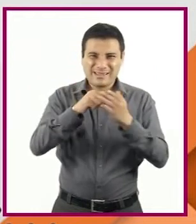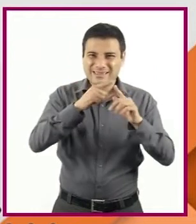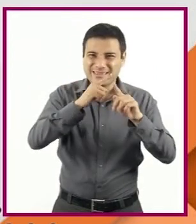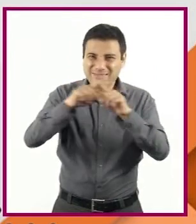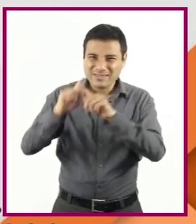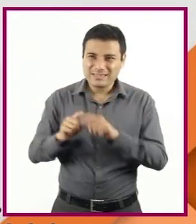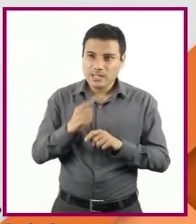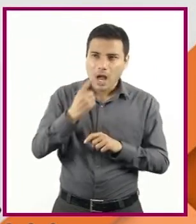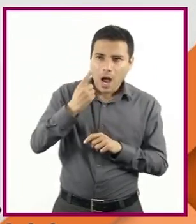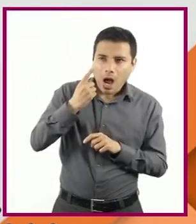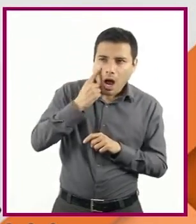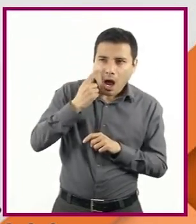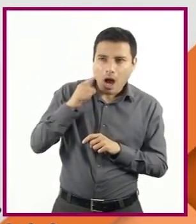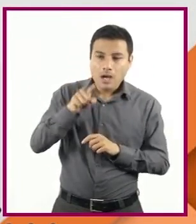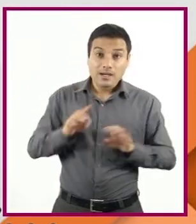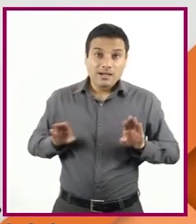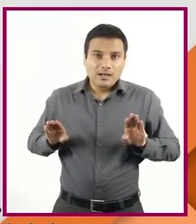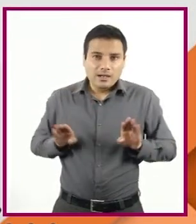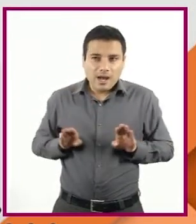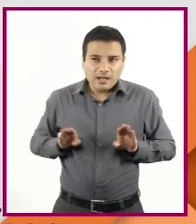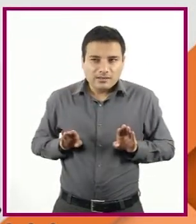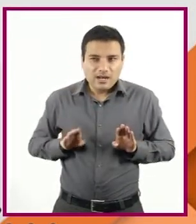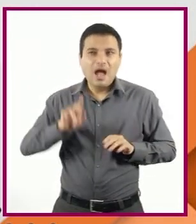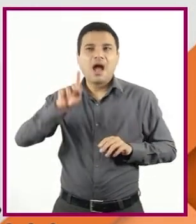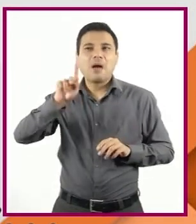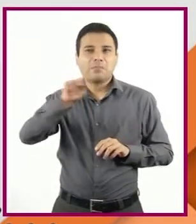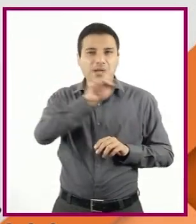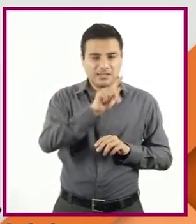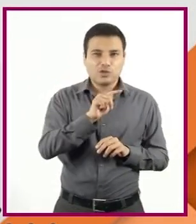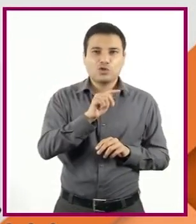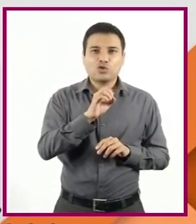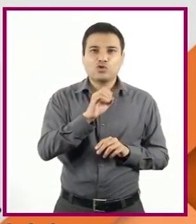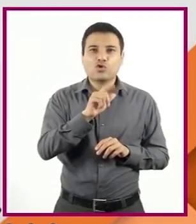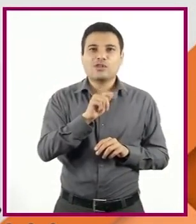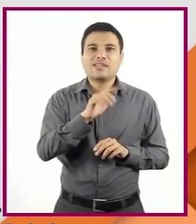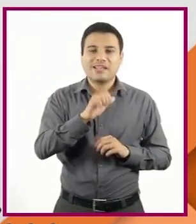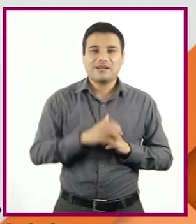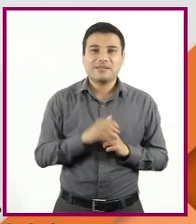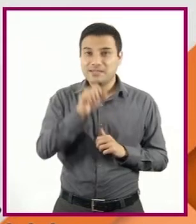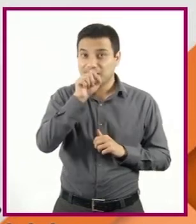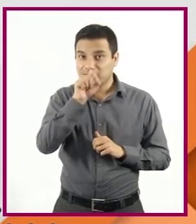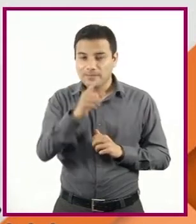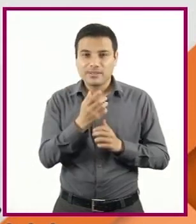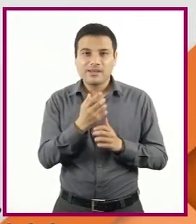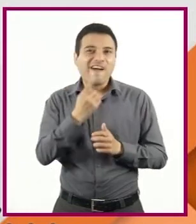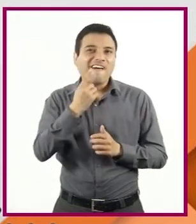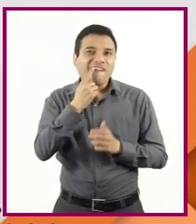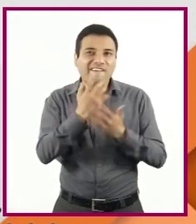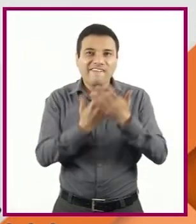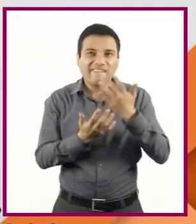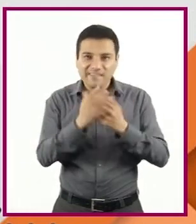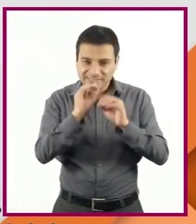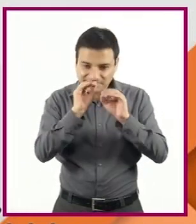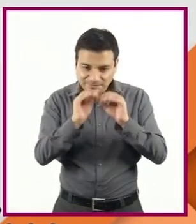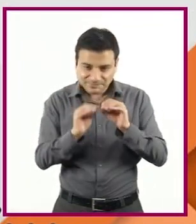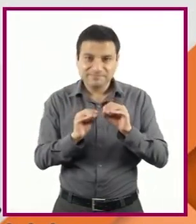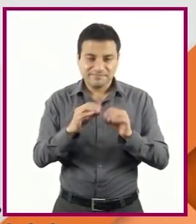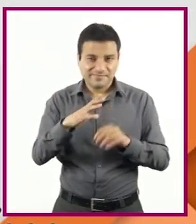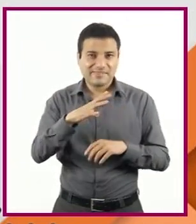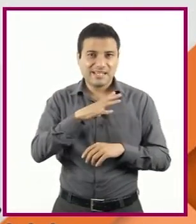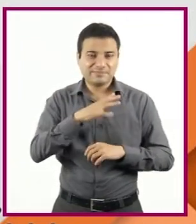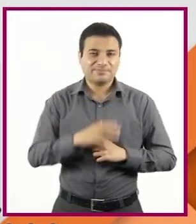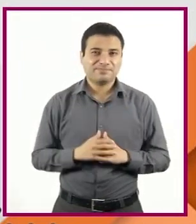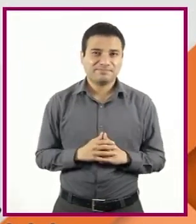Castillo de Teayo, y a su vez en Tula se ha localizado cerámica con características del pueblo huasteca.